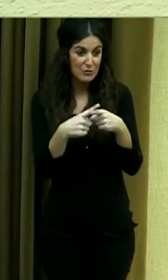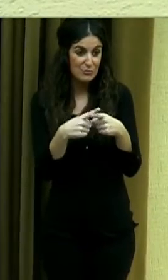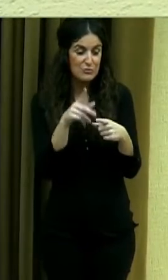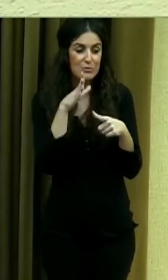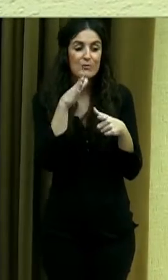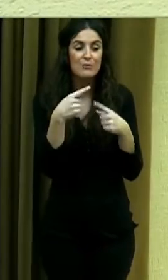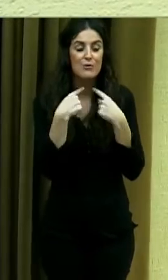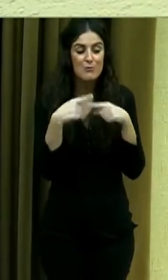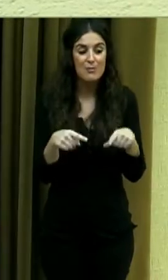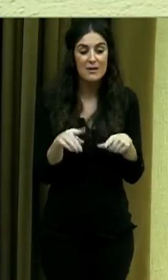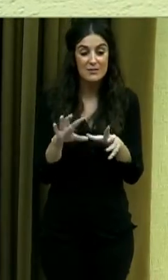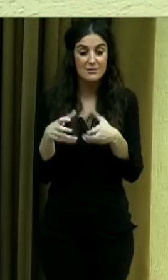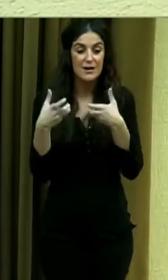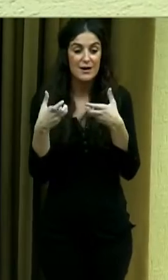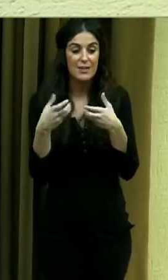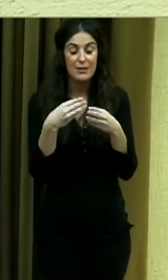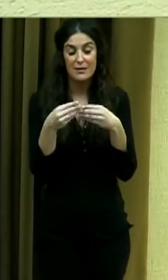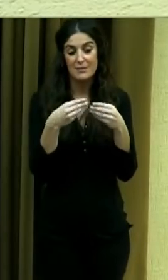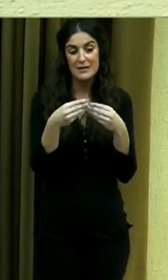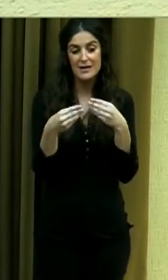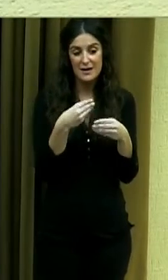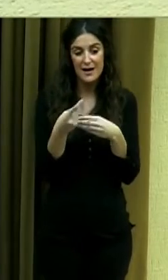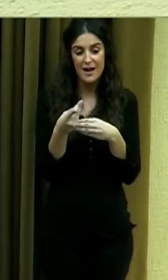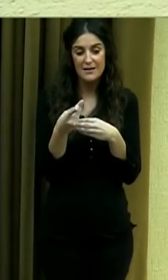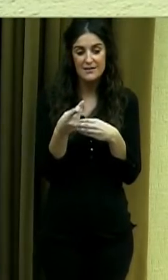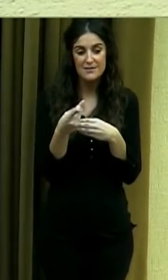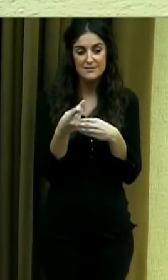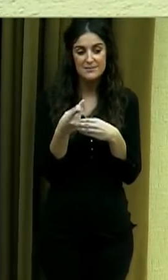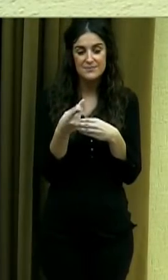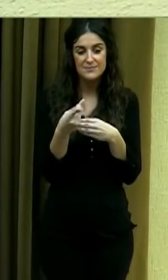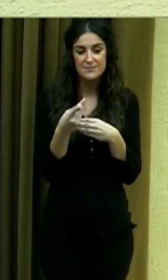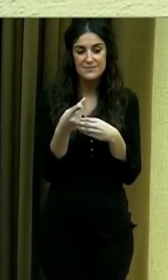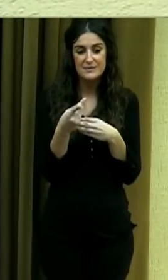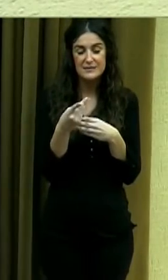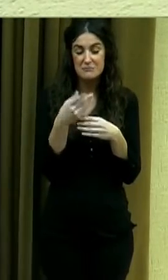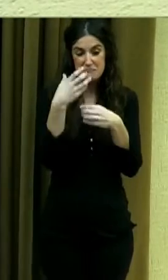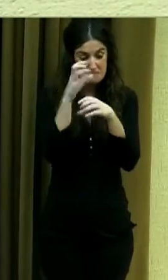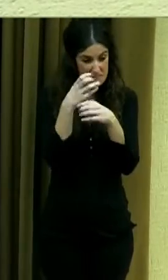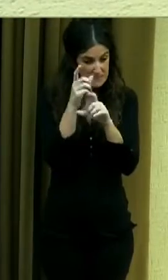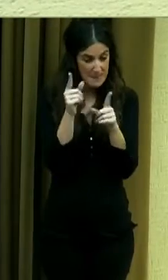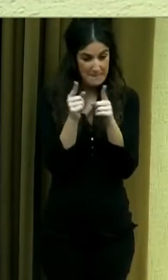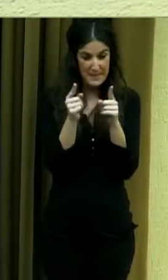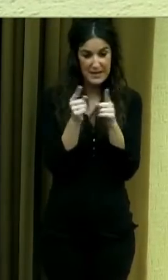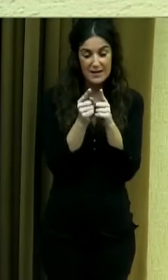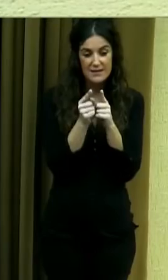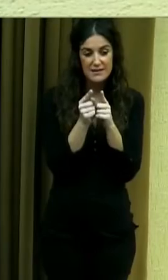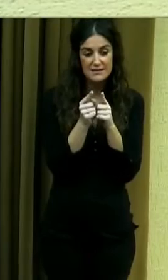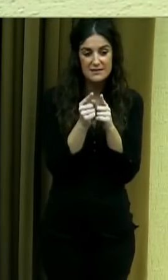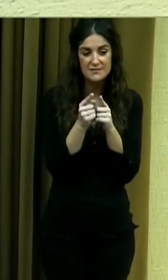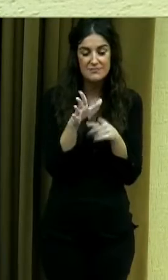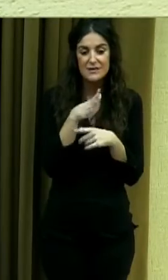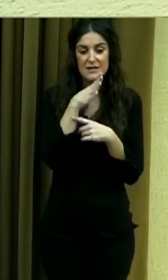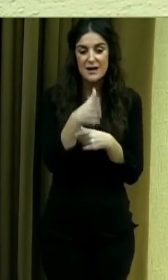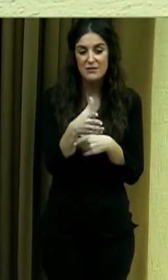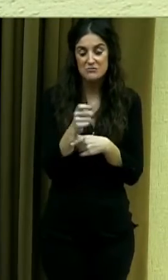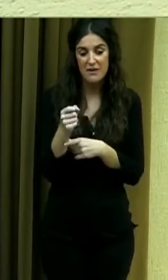o ganancia de material. Son anomalías muy microscópicas y son una causa